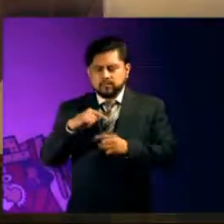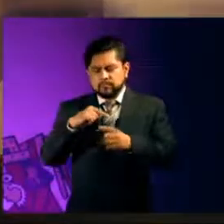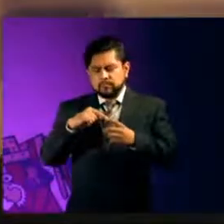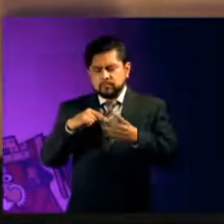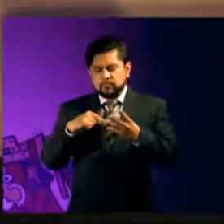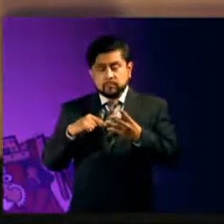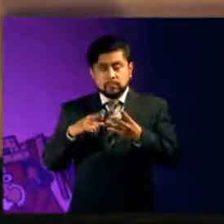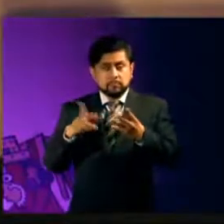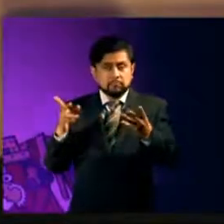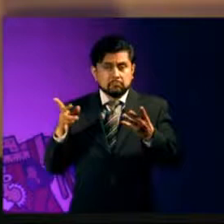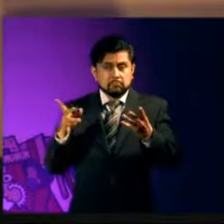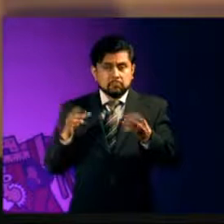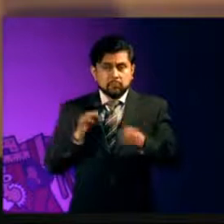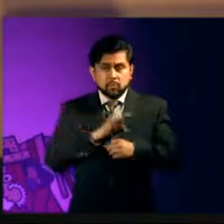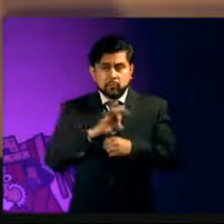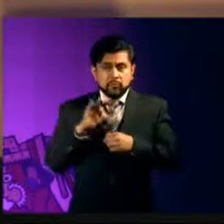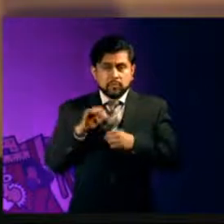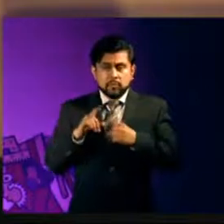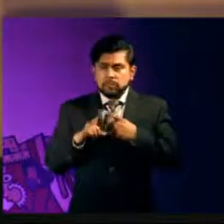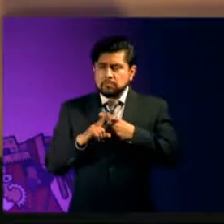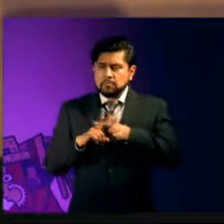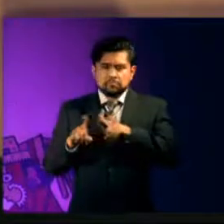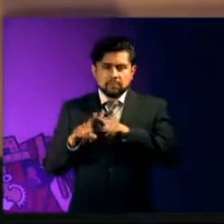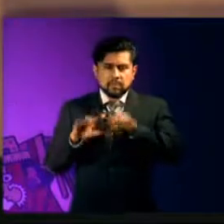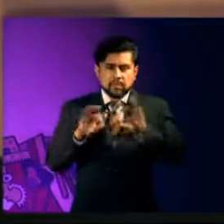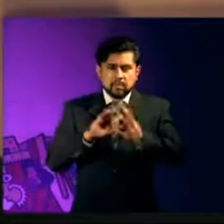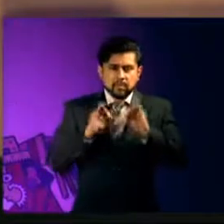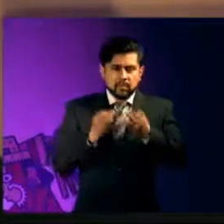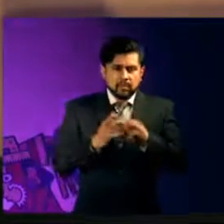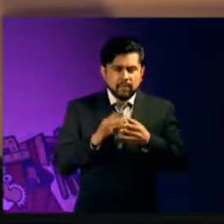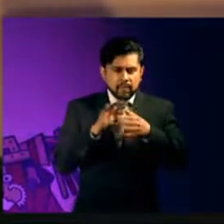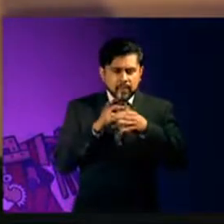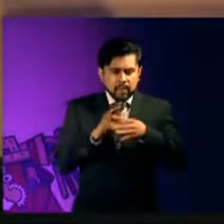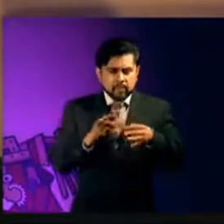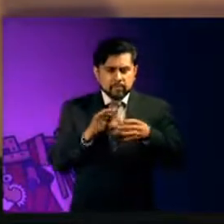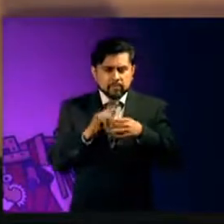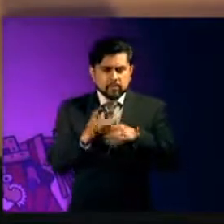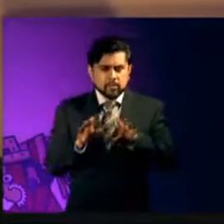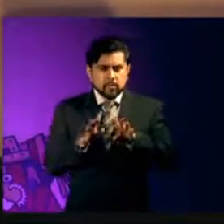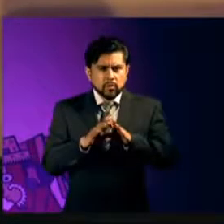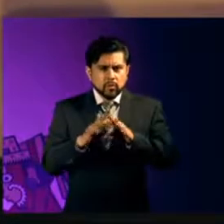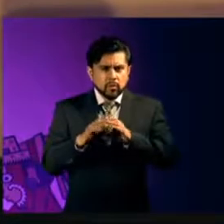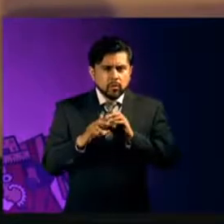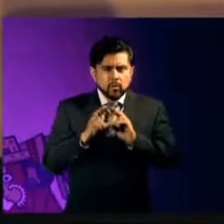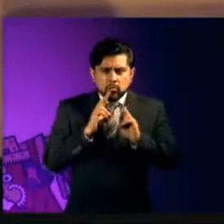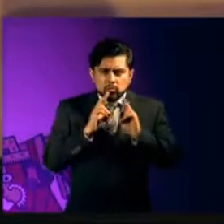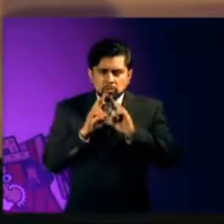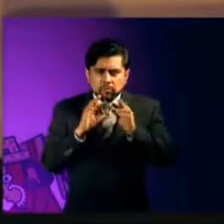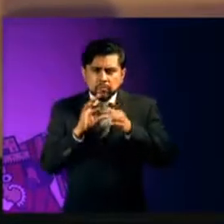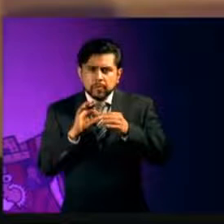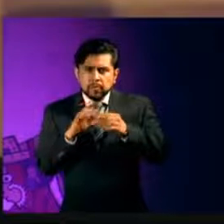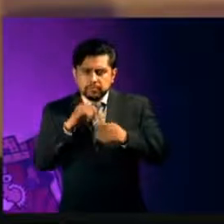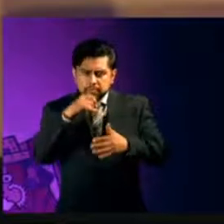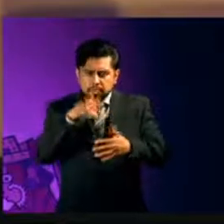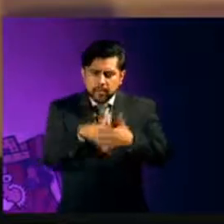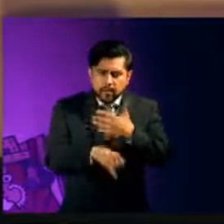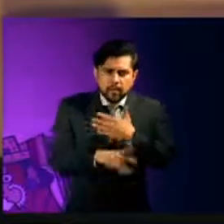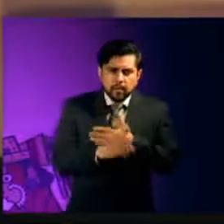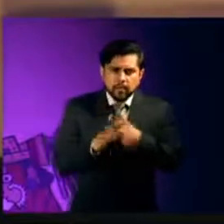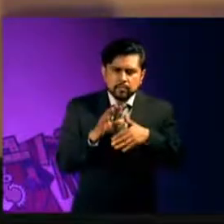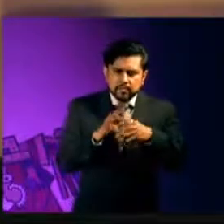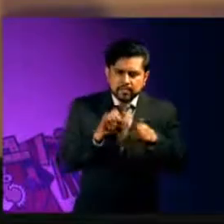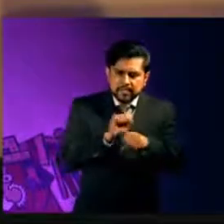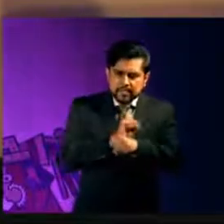todos los géneros utilizaba la crónica utilizaba los diálogos como si fueran teatro utilizaba la descripción